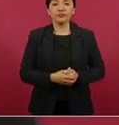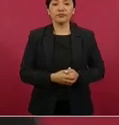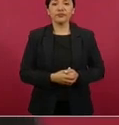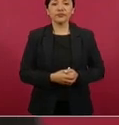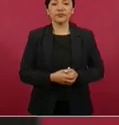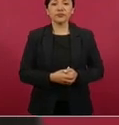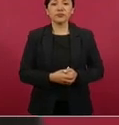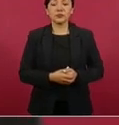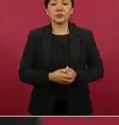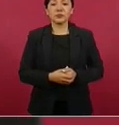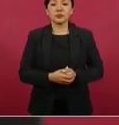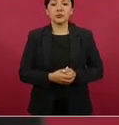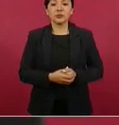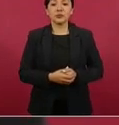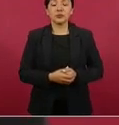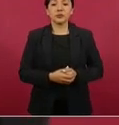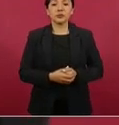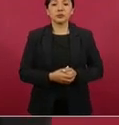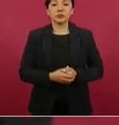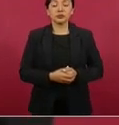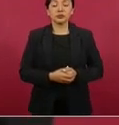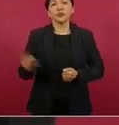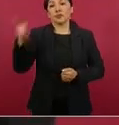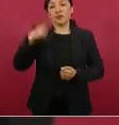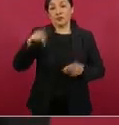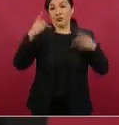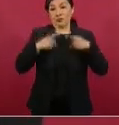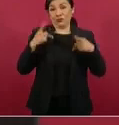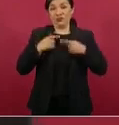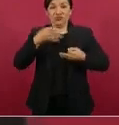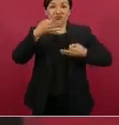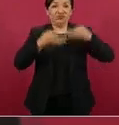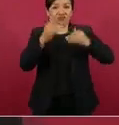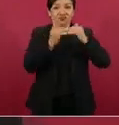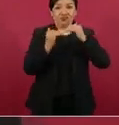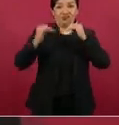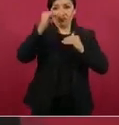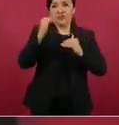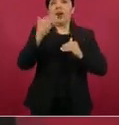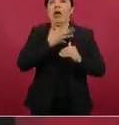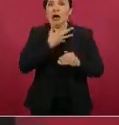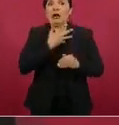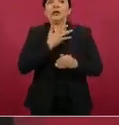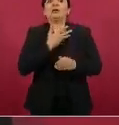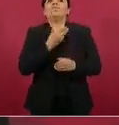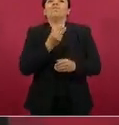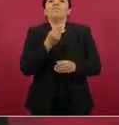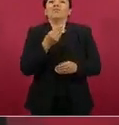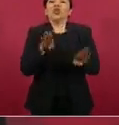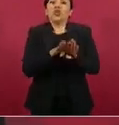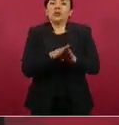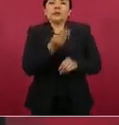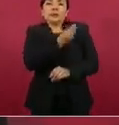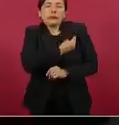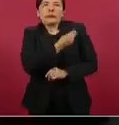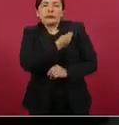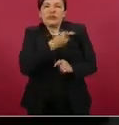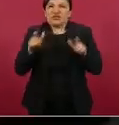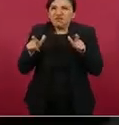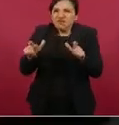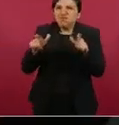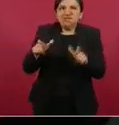los ministros sometidos a fuertes presiones. ¿De quiénes, presidente? De intereses creados, de los que